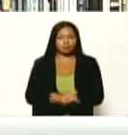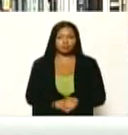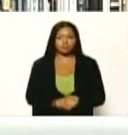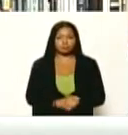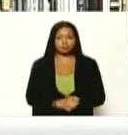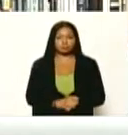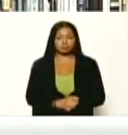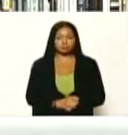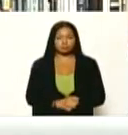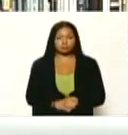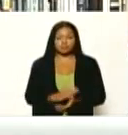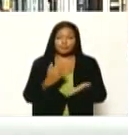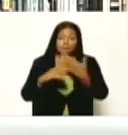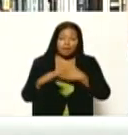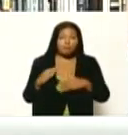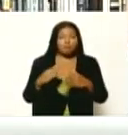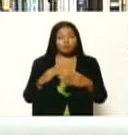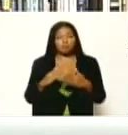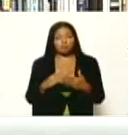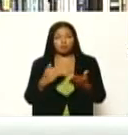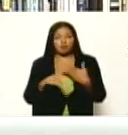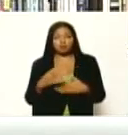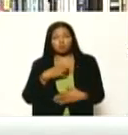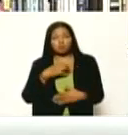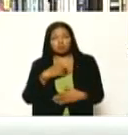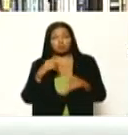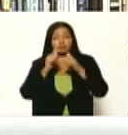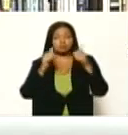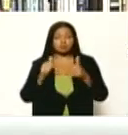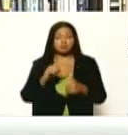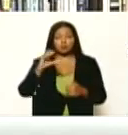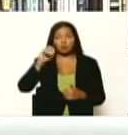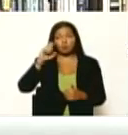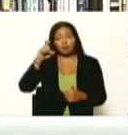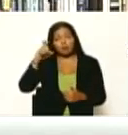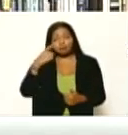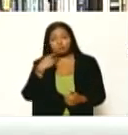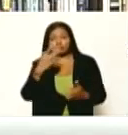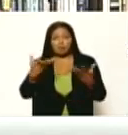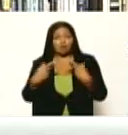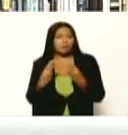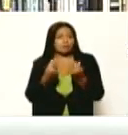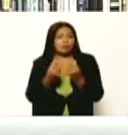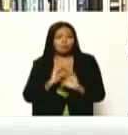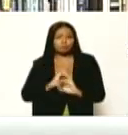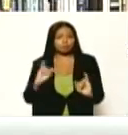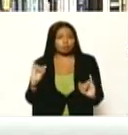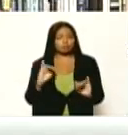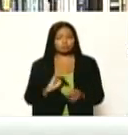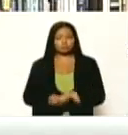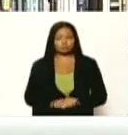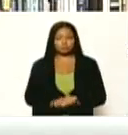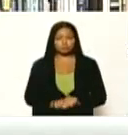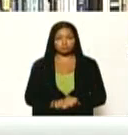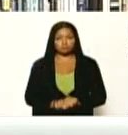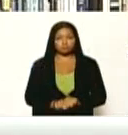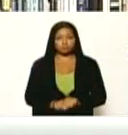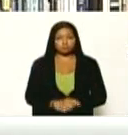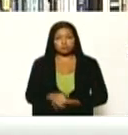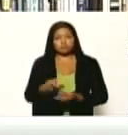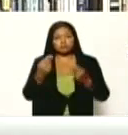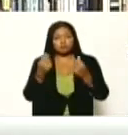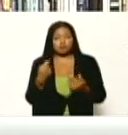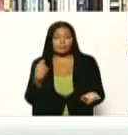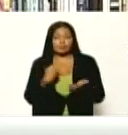vamos, vamos a... Si no se puede, si el sistema COVAX dice que no puede, devuélvanos el dinero. Y ese dinero lo